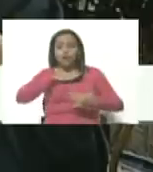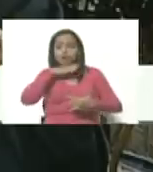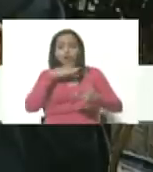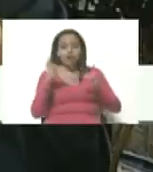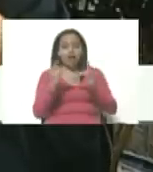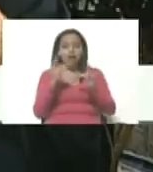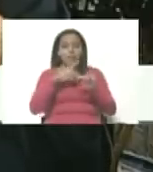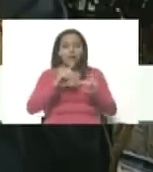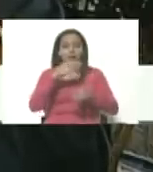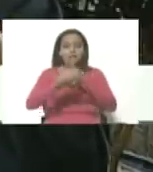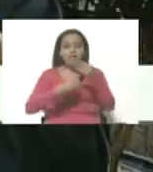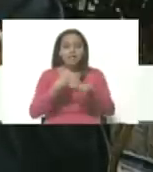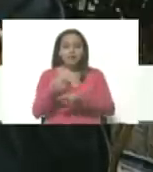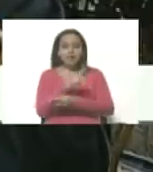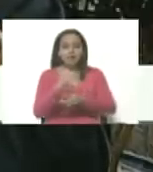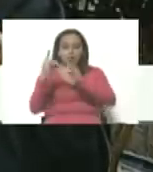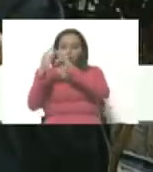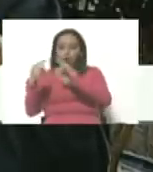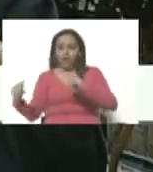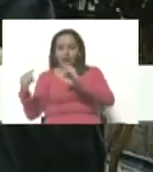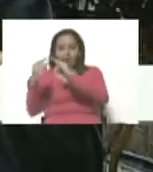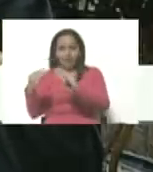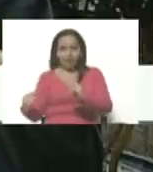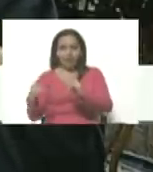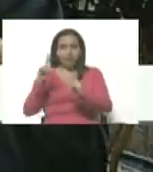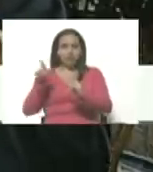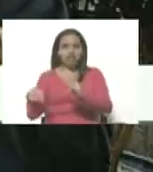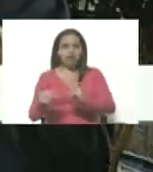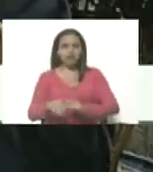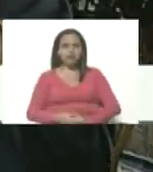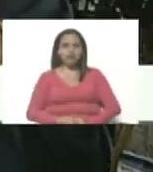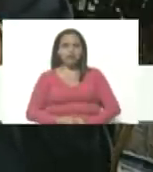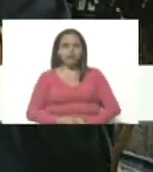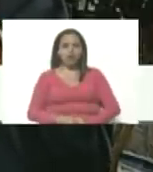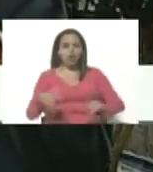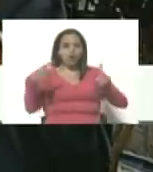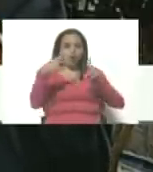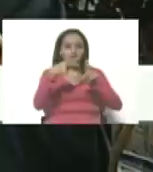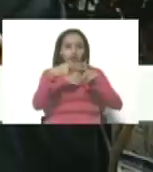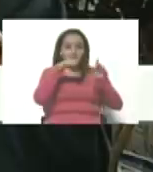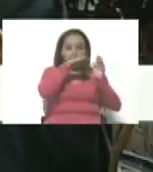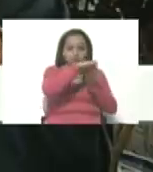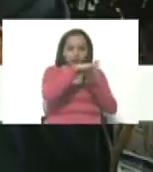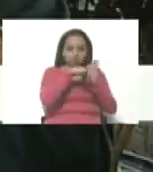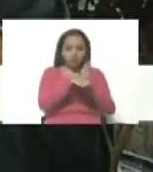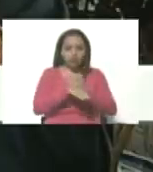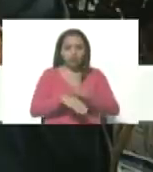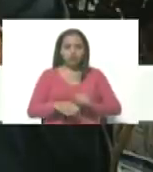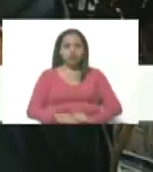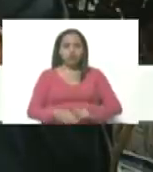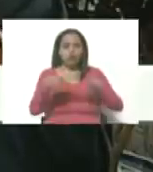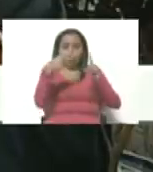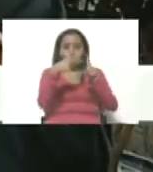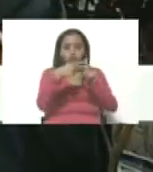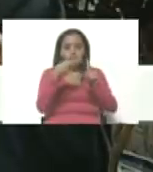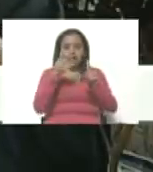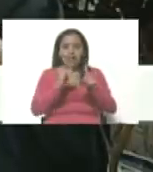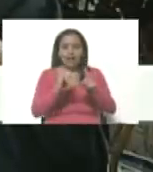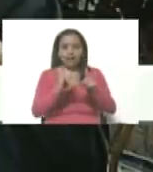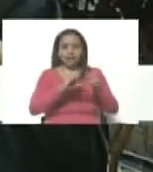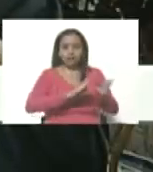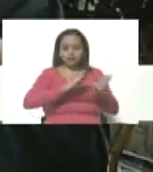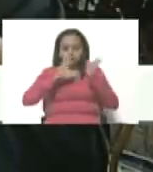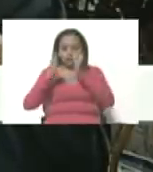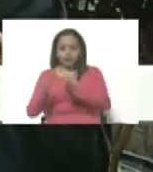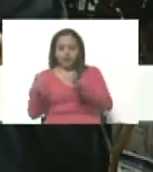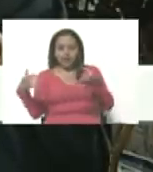presidente, instalamos tanto carpas como lo que llamamos hoteles sanitarios, que son hoteles en los cuales le hemos colocado